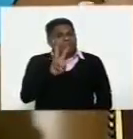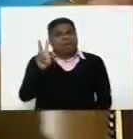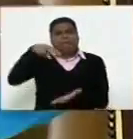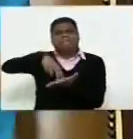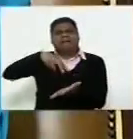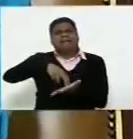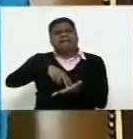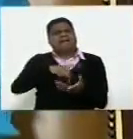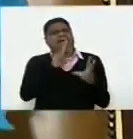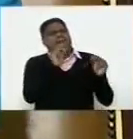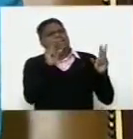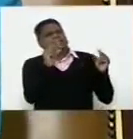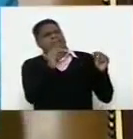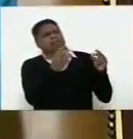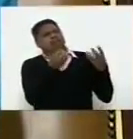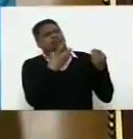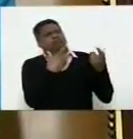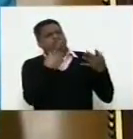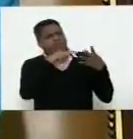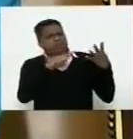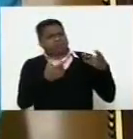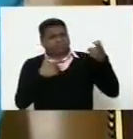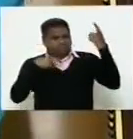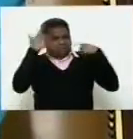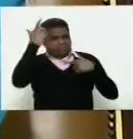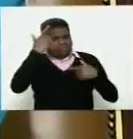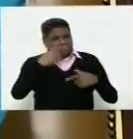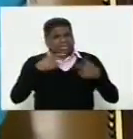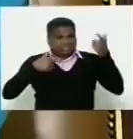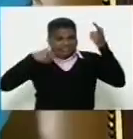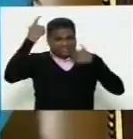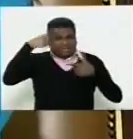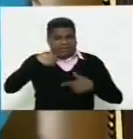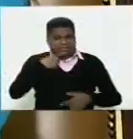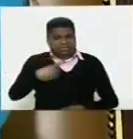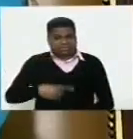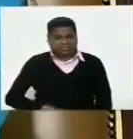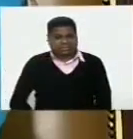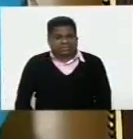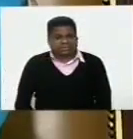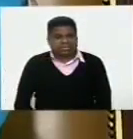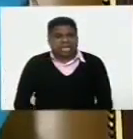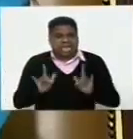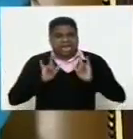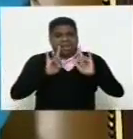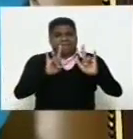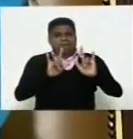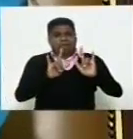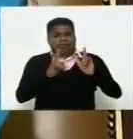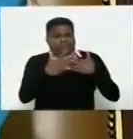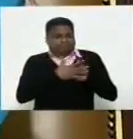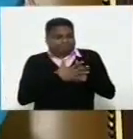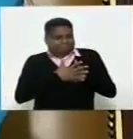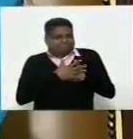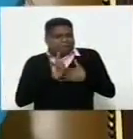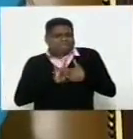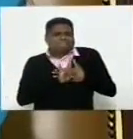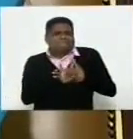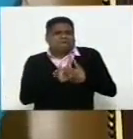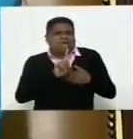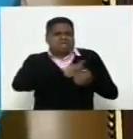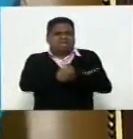recuerdo tantas cosas que nos dijo el comandante. Y el comandante Chávez decía: el amor que alberga el corazón de la mujer es